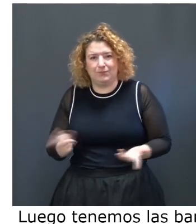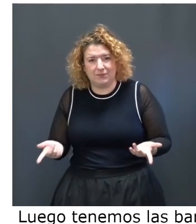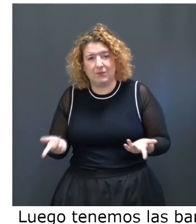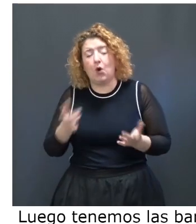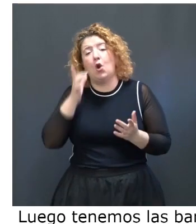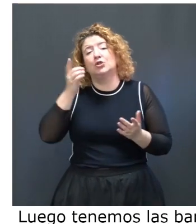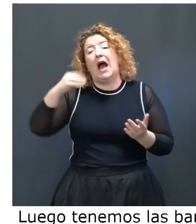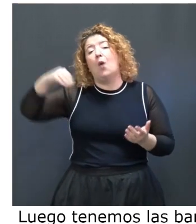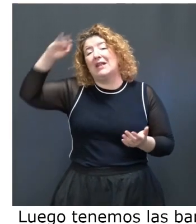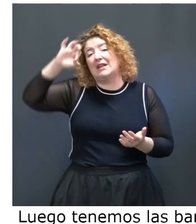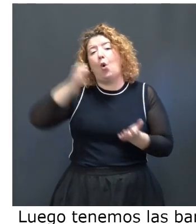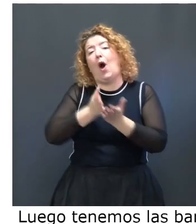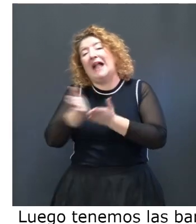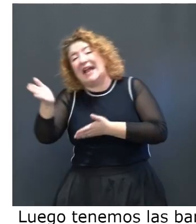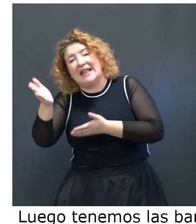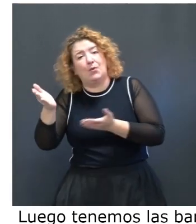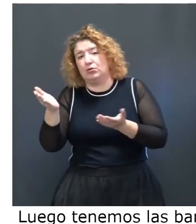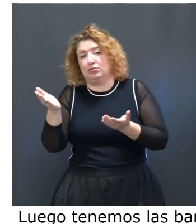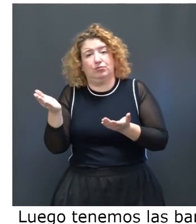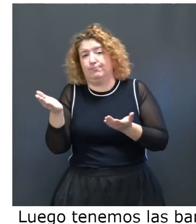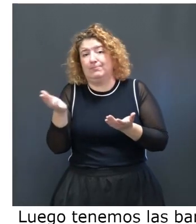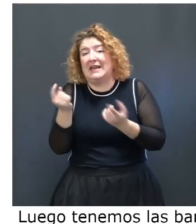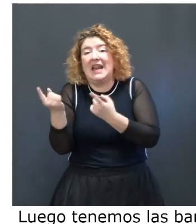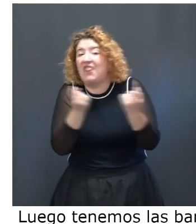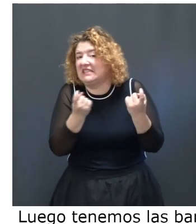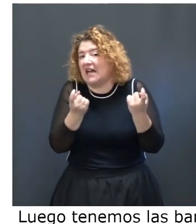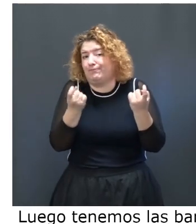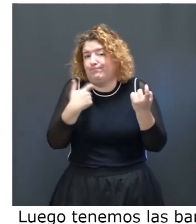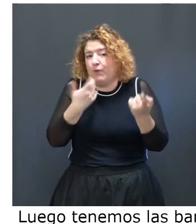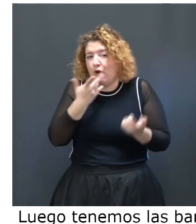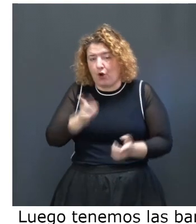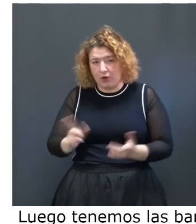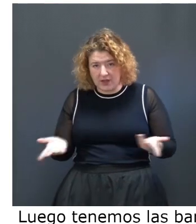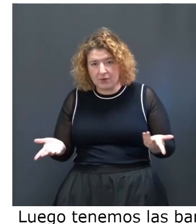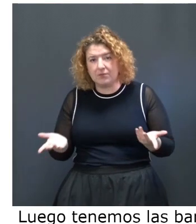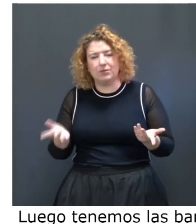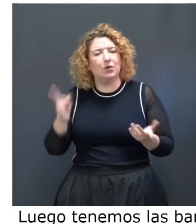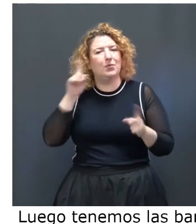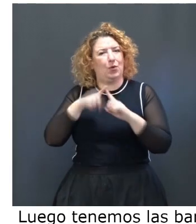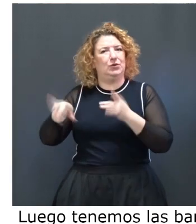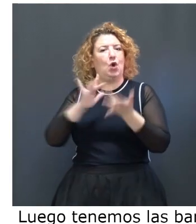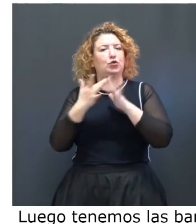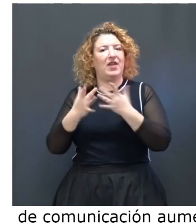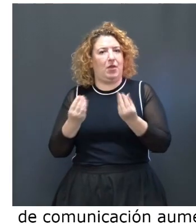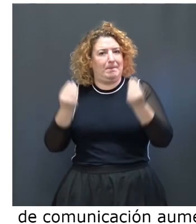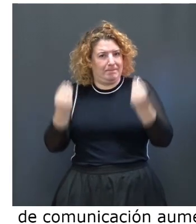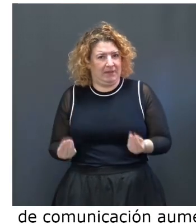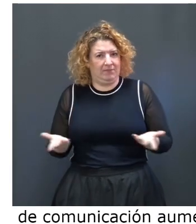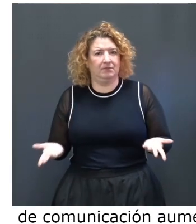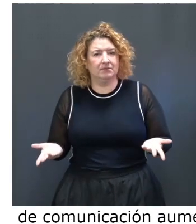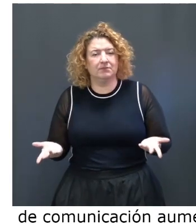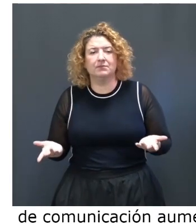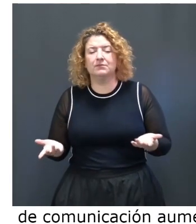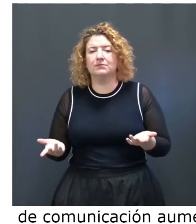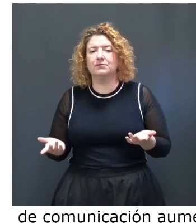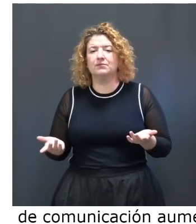aumentativos o alternativos que nuestros alumnos pueden llegar a necesitar para comunicarse, socializar de una manera efectiva. Lo que decías antes, al